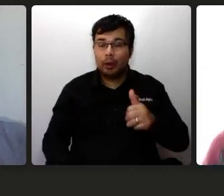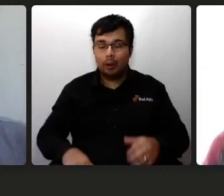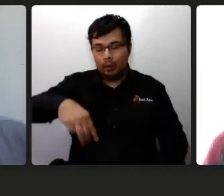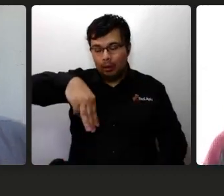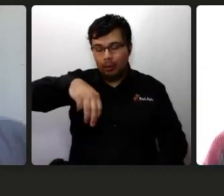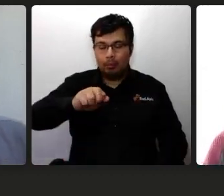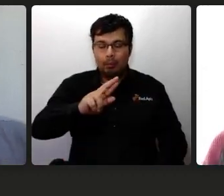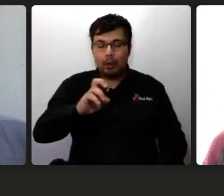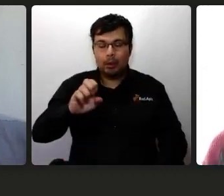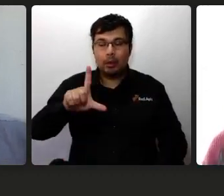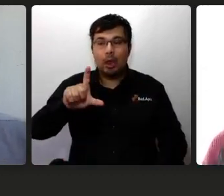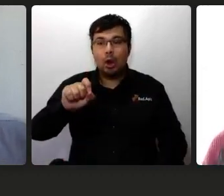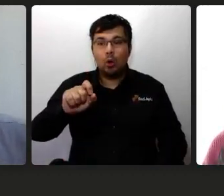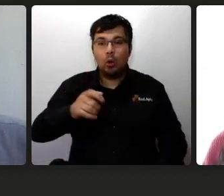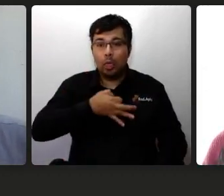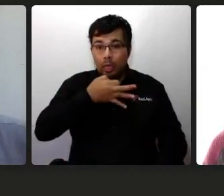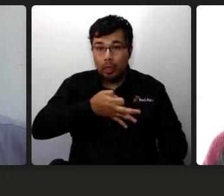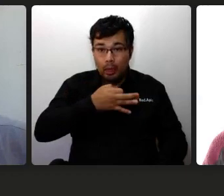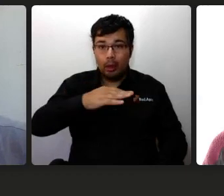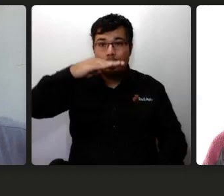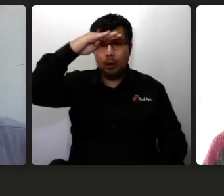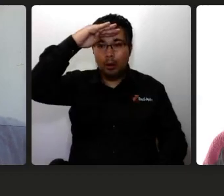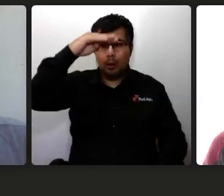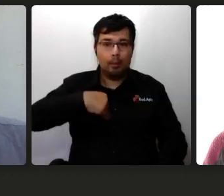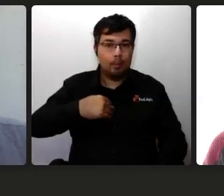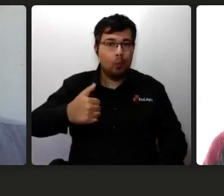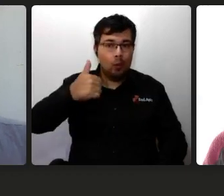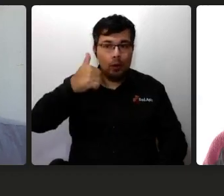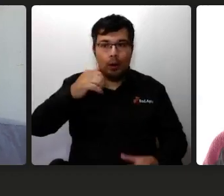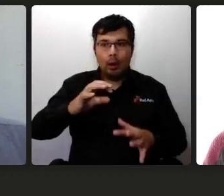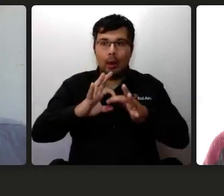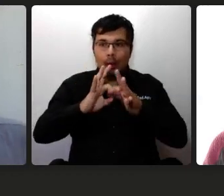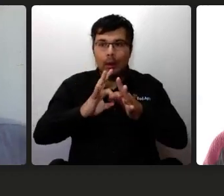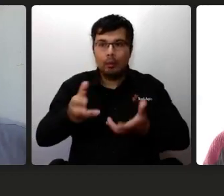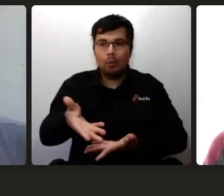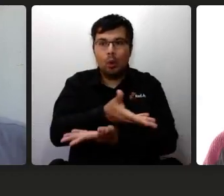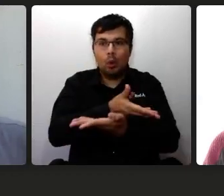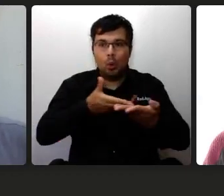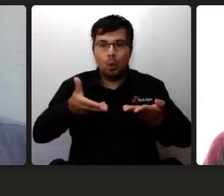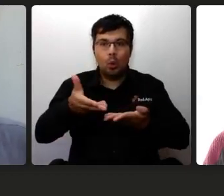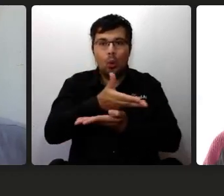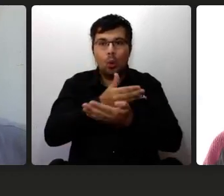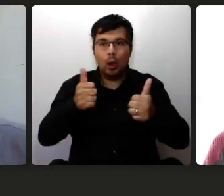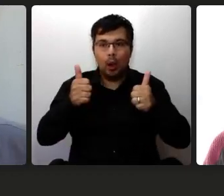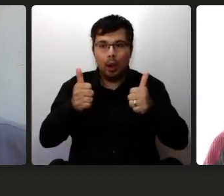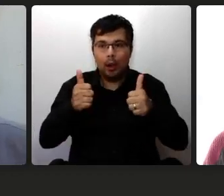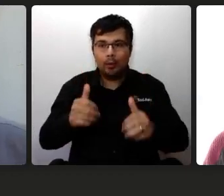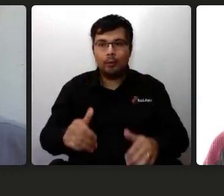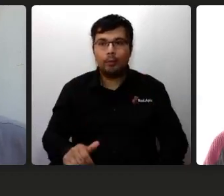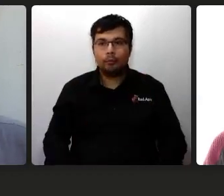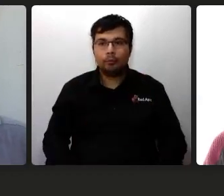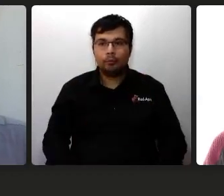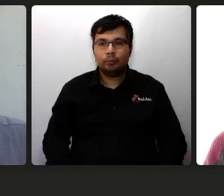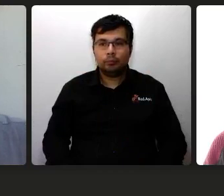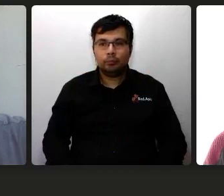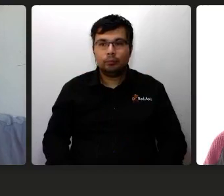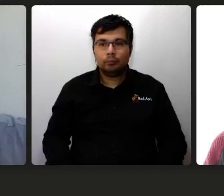Marcelo Mendoza, hablar desde la experiencia hace muy bien. Gracias por compartirlo. Es de ahí donde finalmente genera.